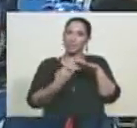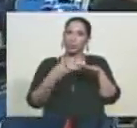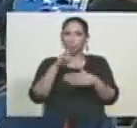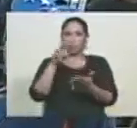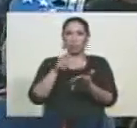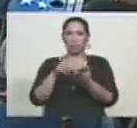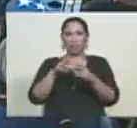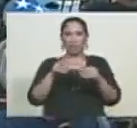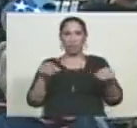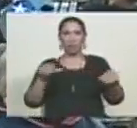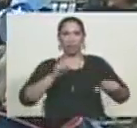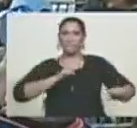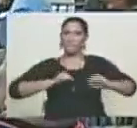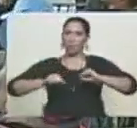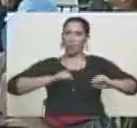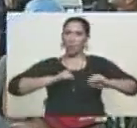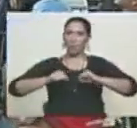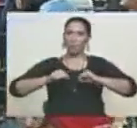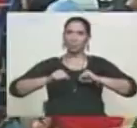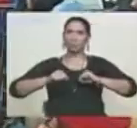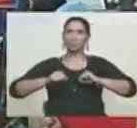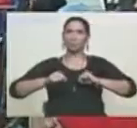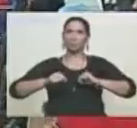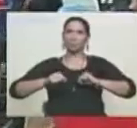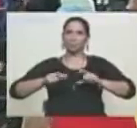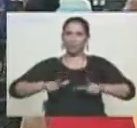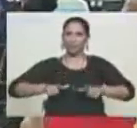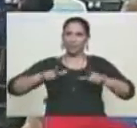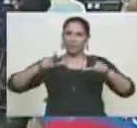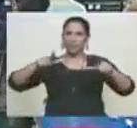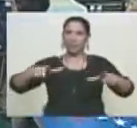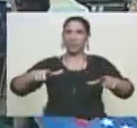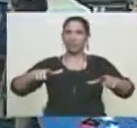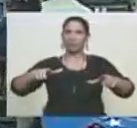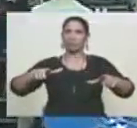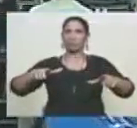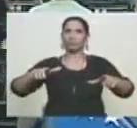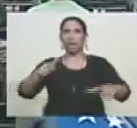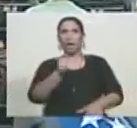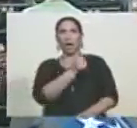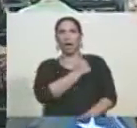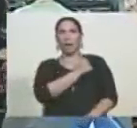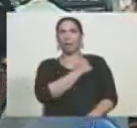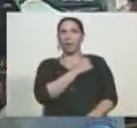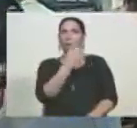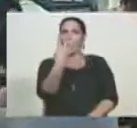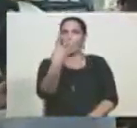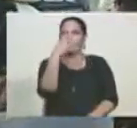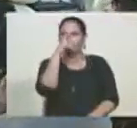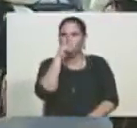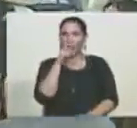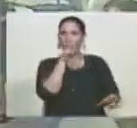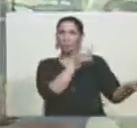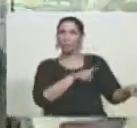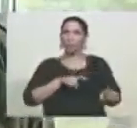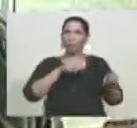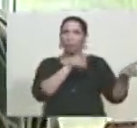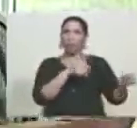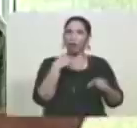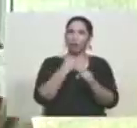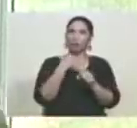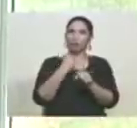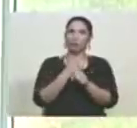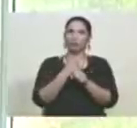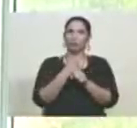Tierra agilizarle a él un título de tierra al camarada que tenía 4 años labrándola. Mil y una